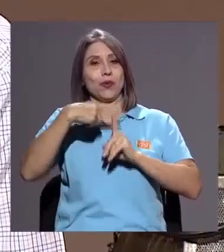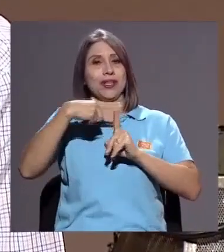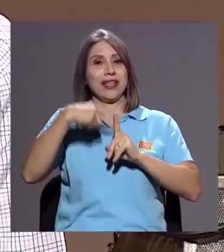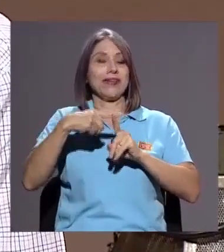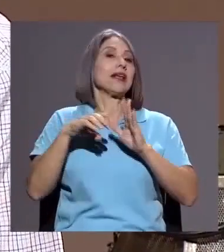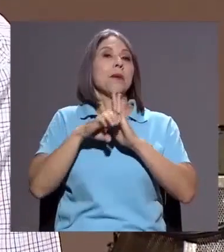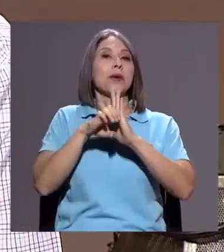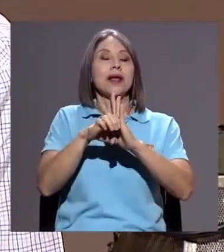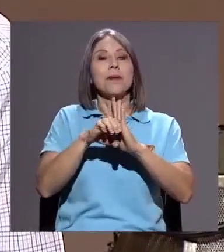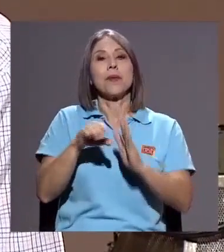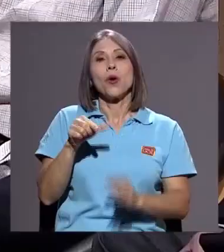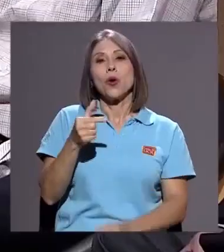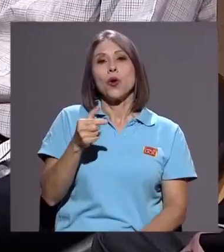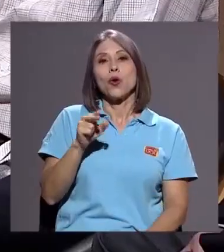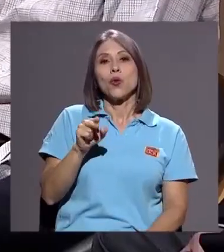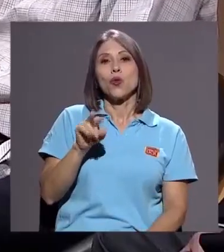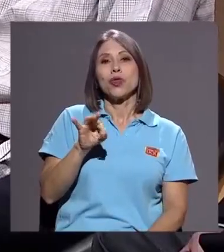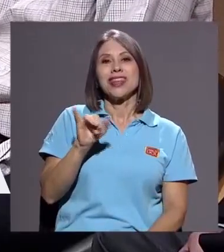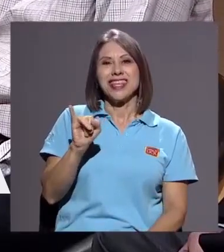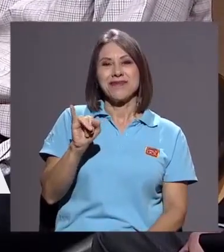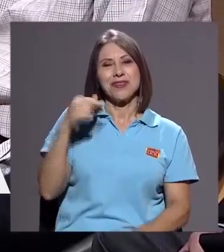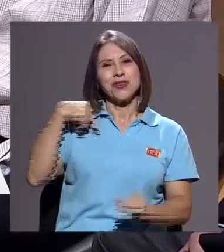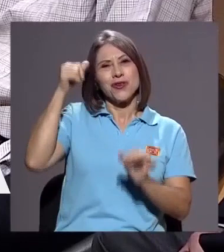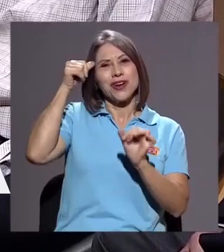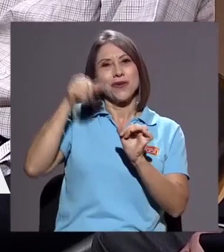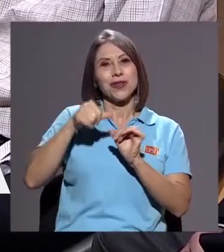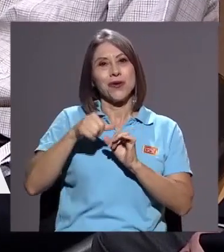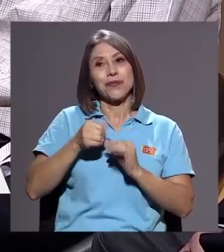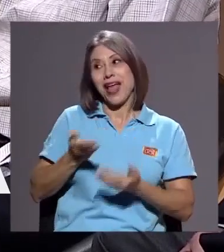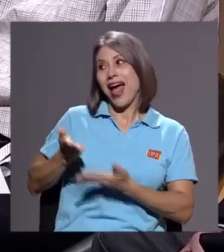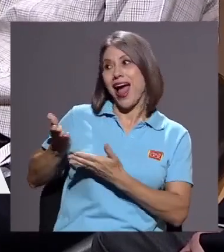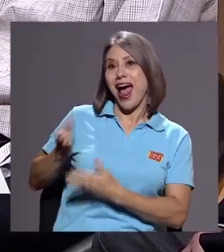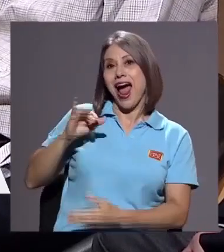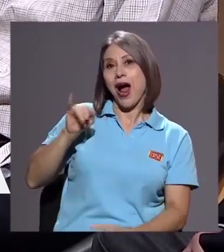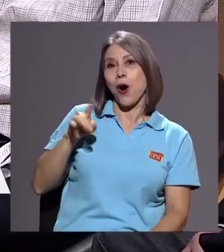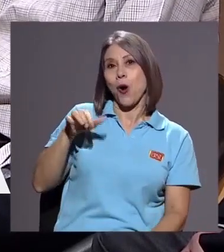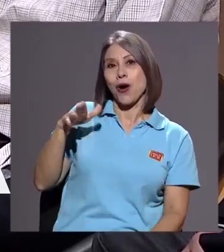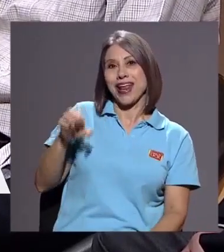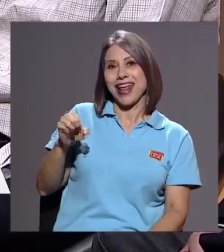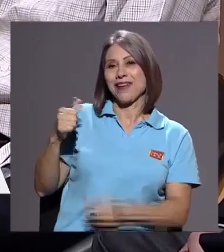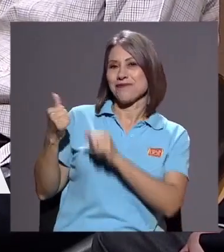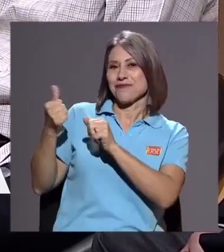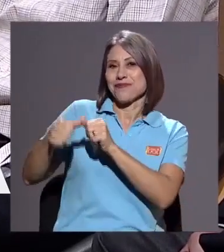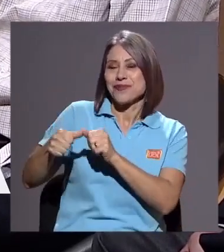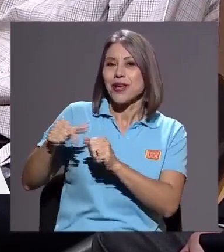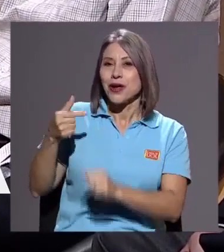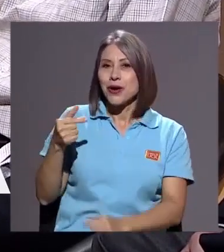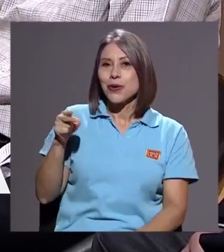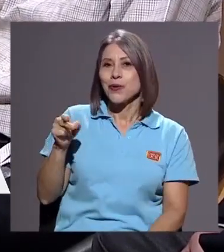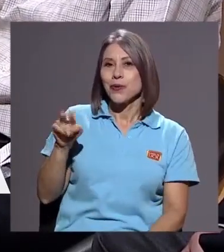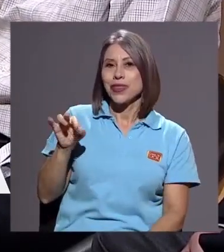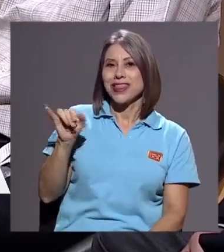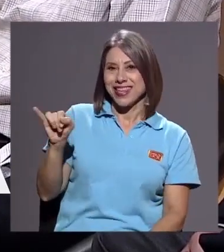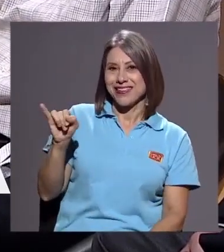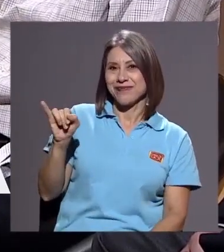Guti, recuerdo, a Jorge le decimos Guti, dicho sea de paso nosotros, el estímulo a